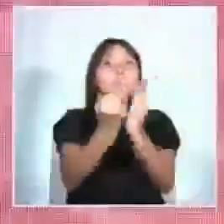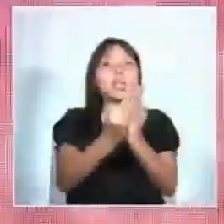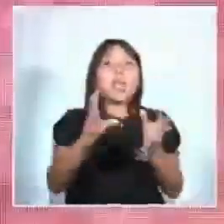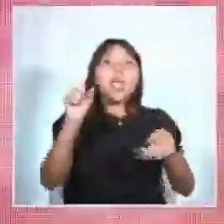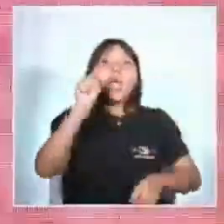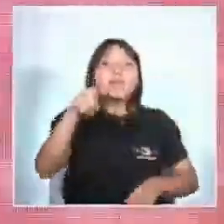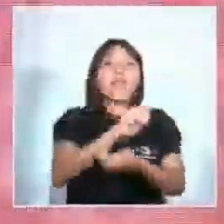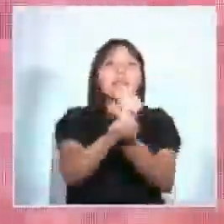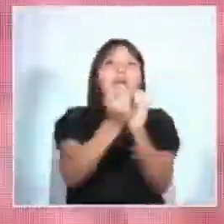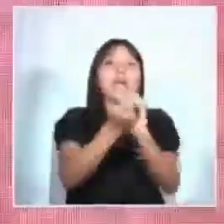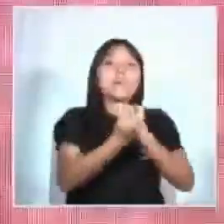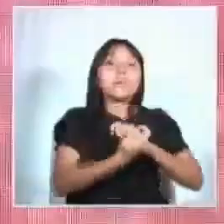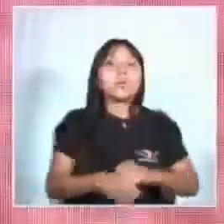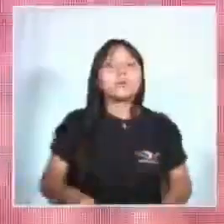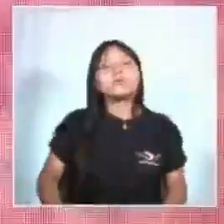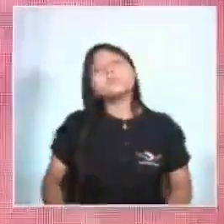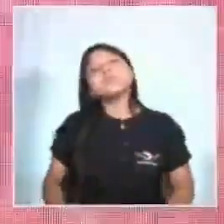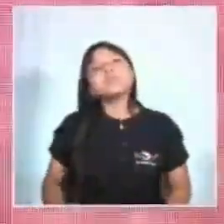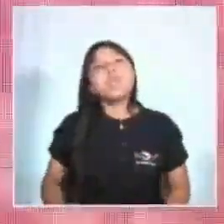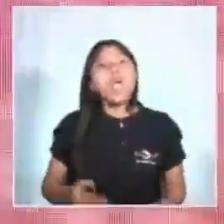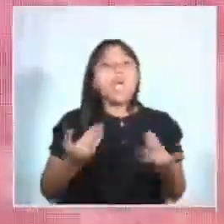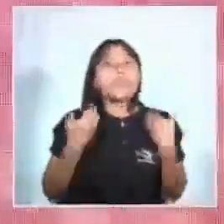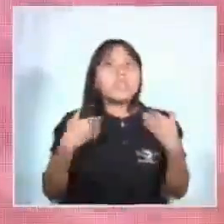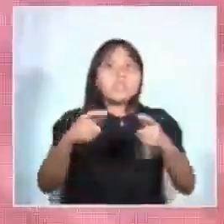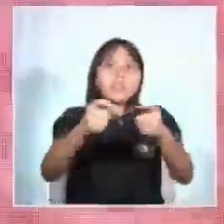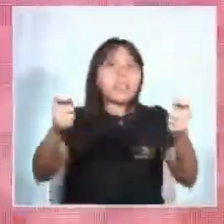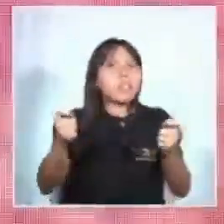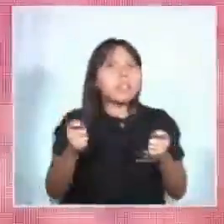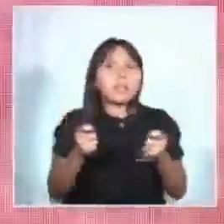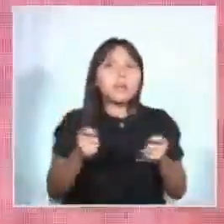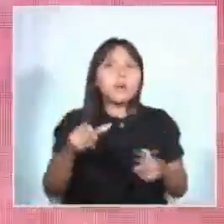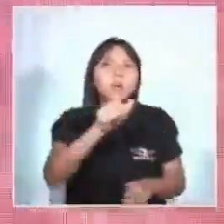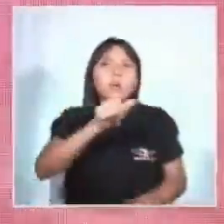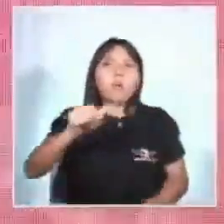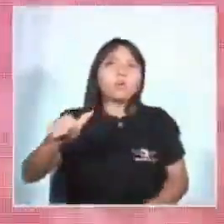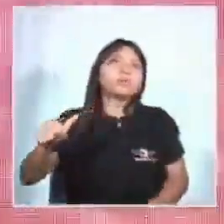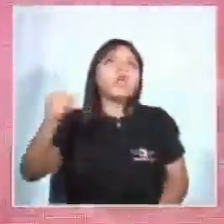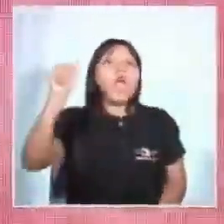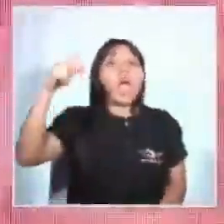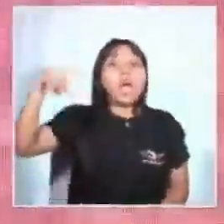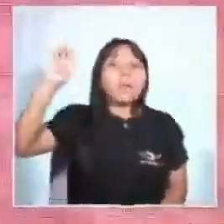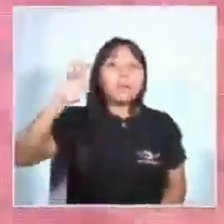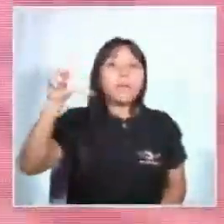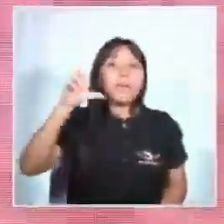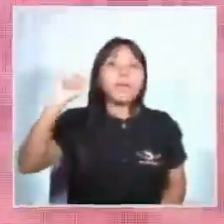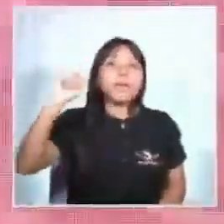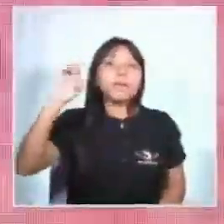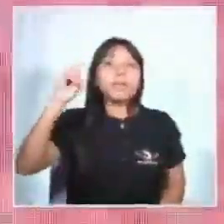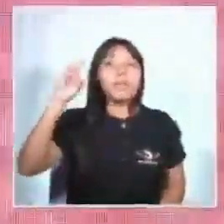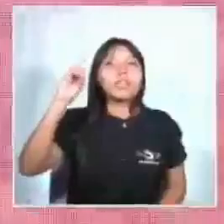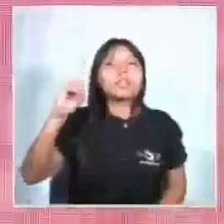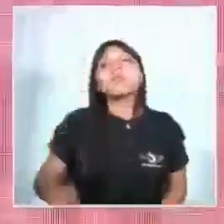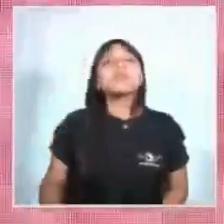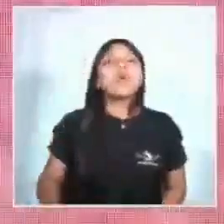la identidad. Aunque terrenalmente tienes un apellido, te informo, Marjorie, que por dentro te voy a